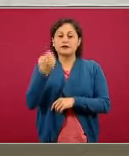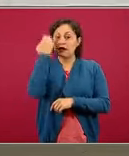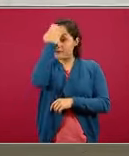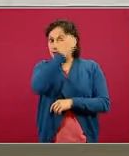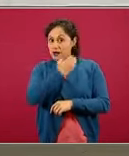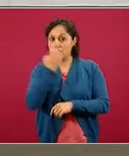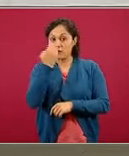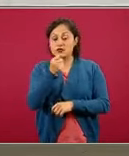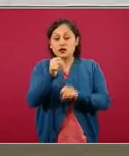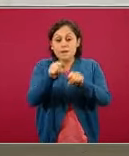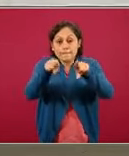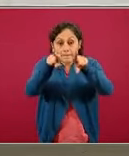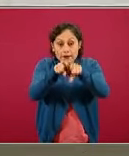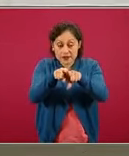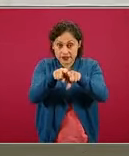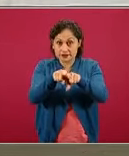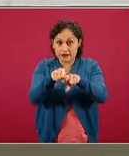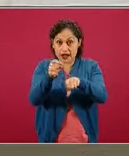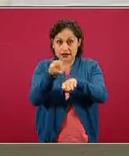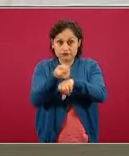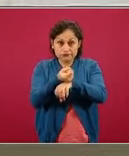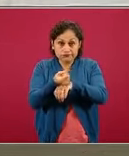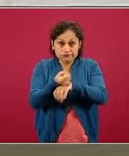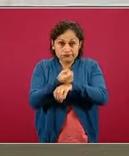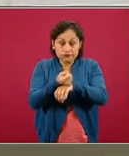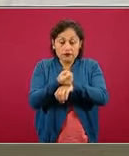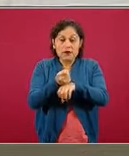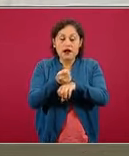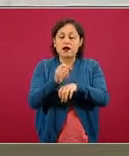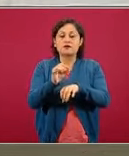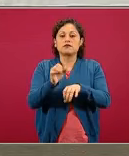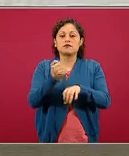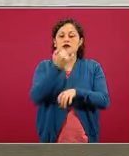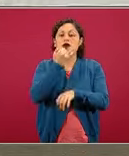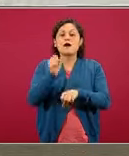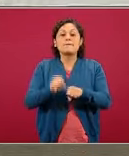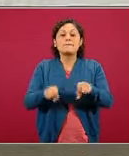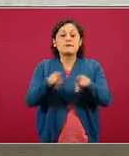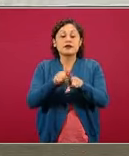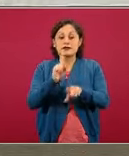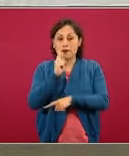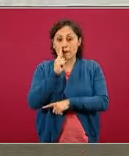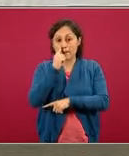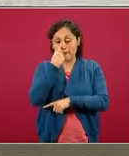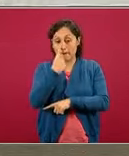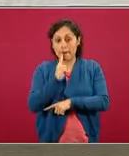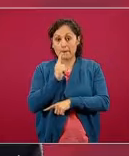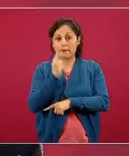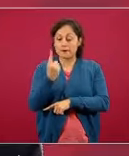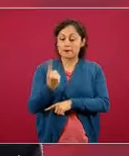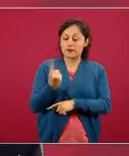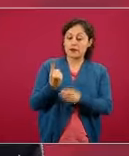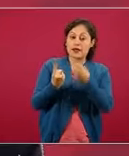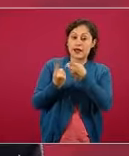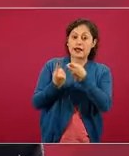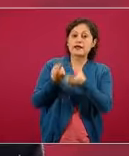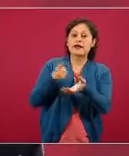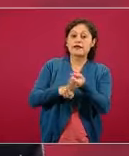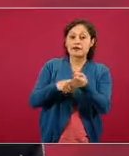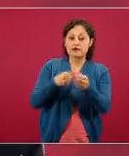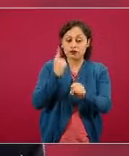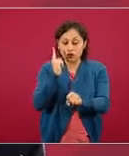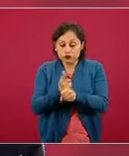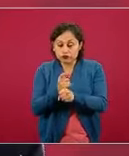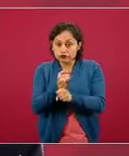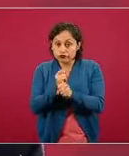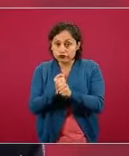misma toma de muestra, en el mismo hisopo, poder identificar la presencia del virus SARS-CoV-2 y del